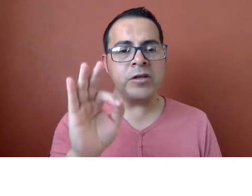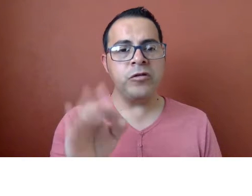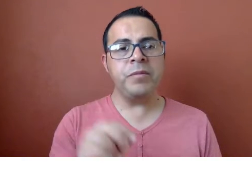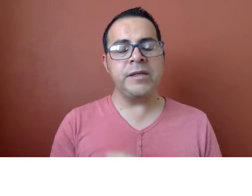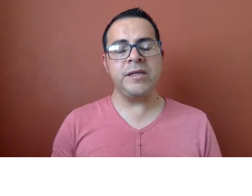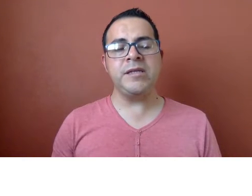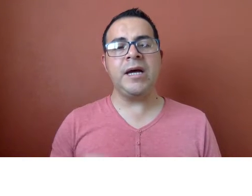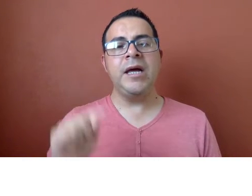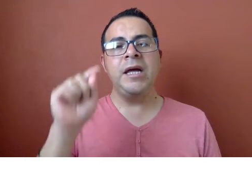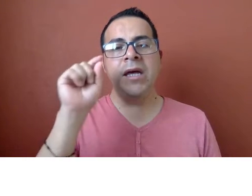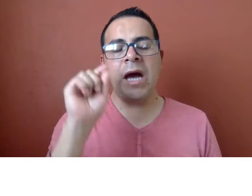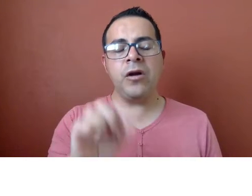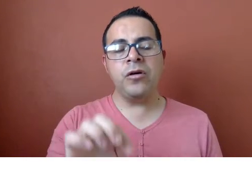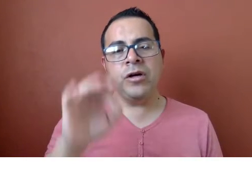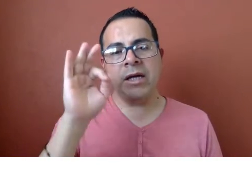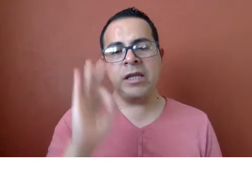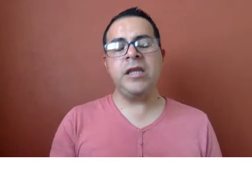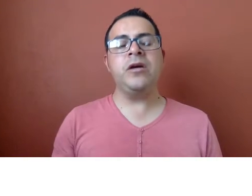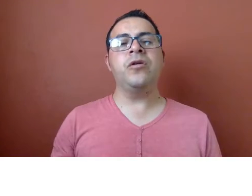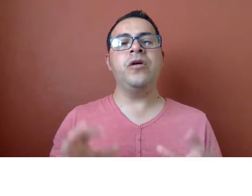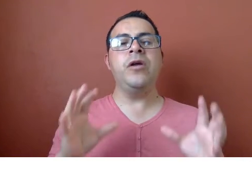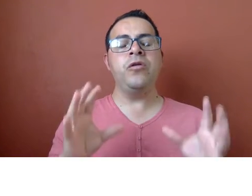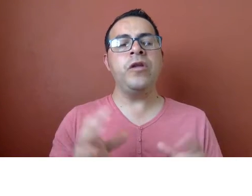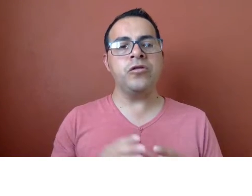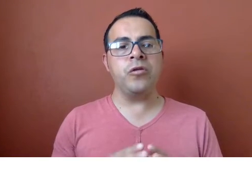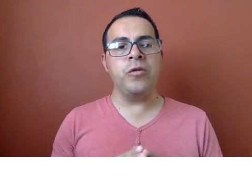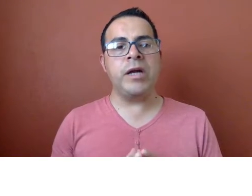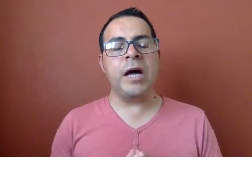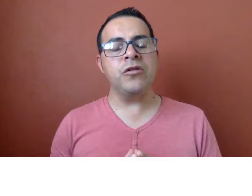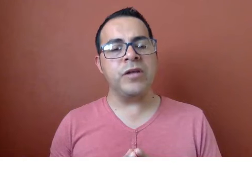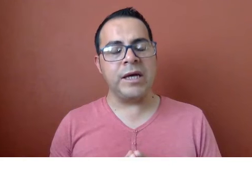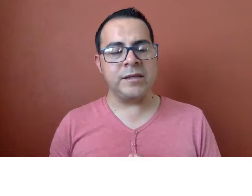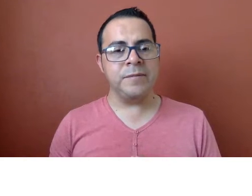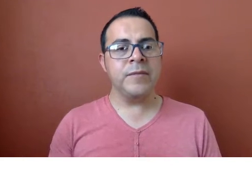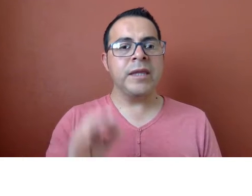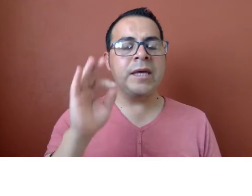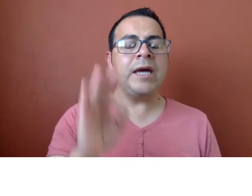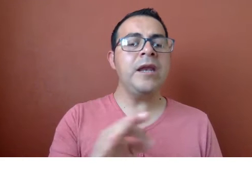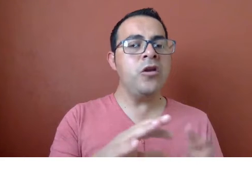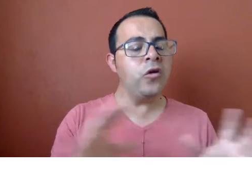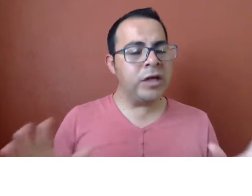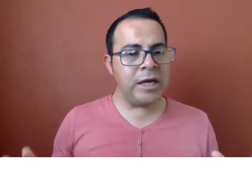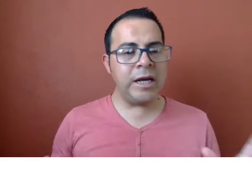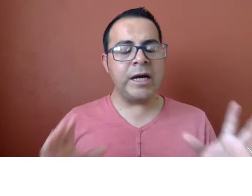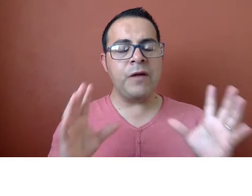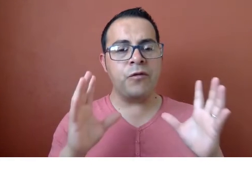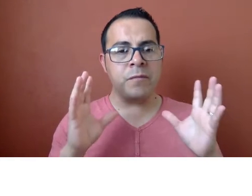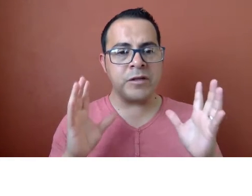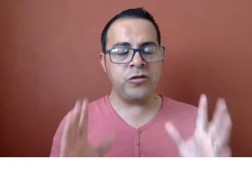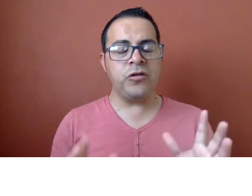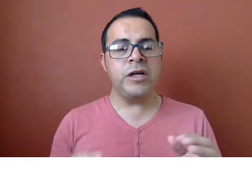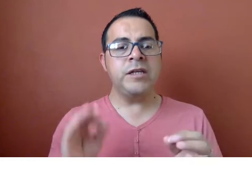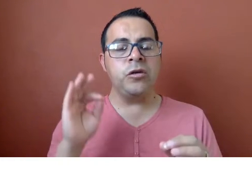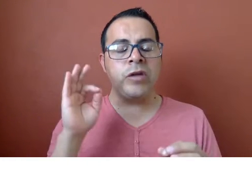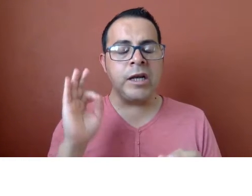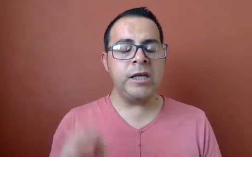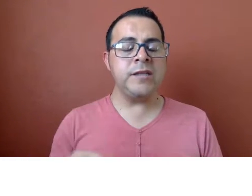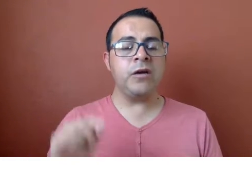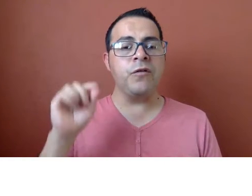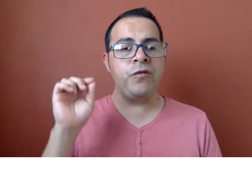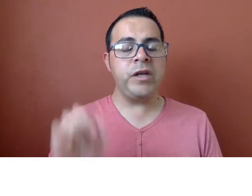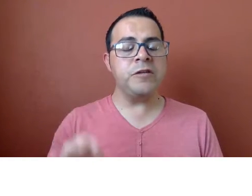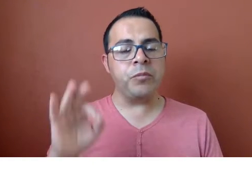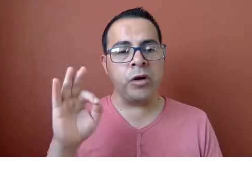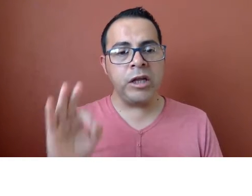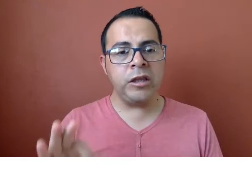dando información precisa y algo que dijo en uno de los comunicados es que no quiere que la información se